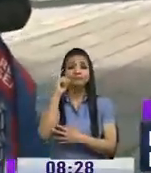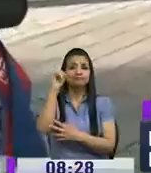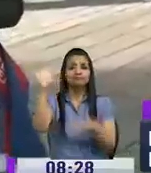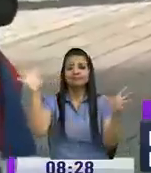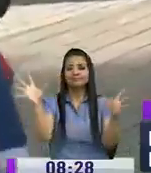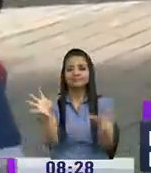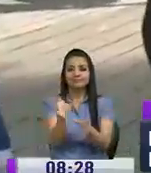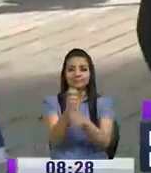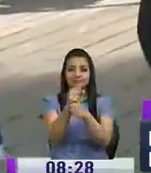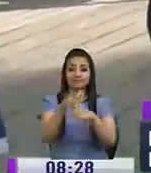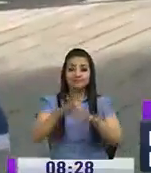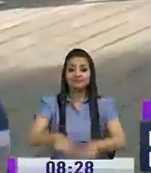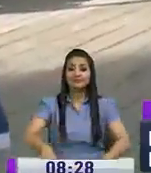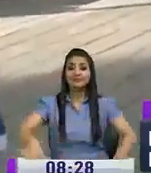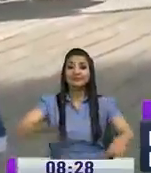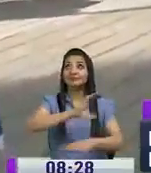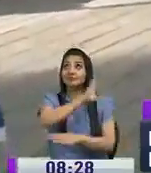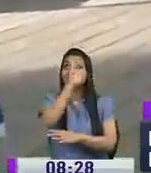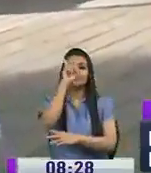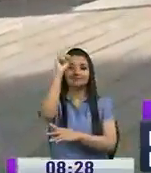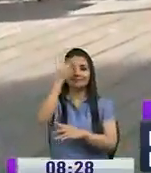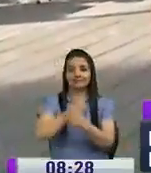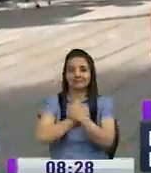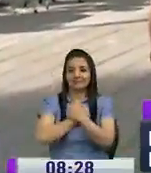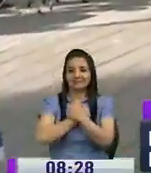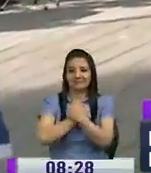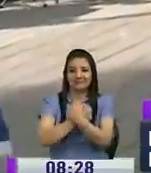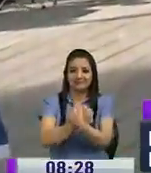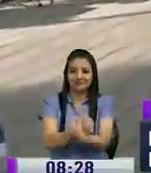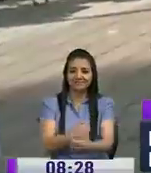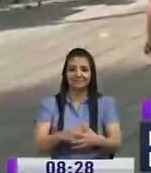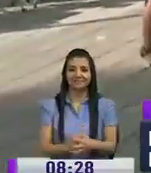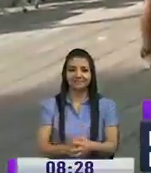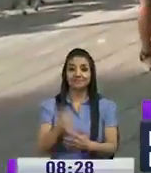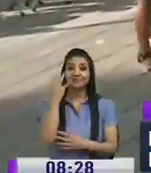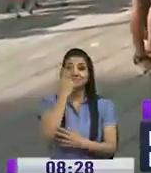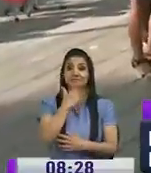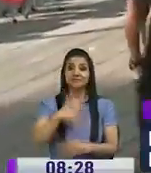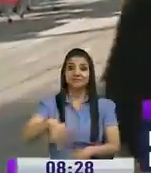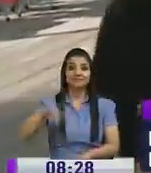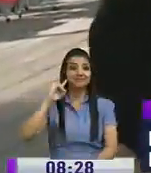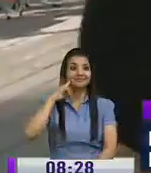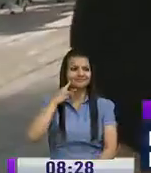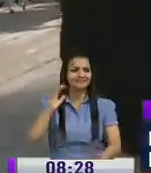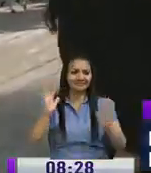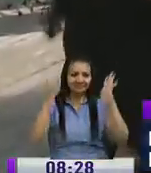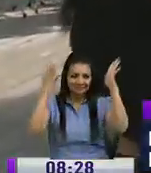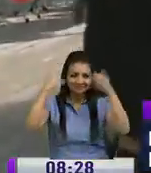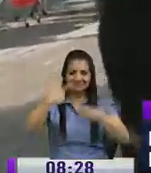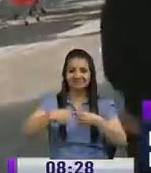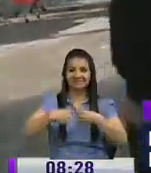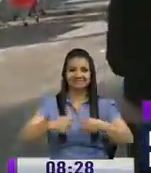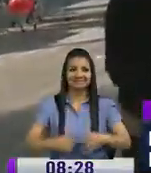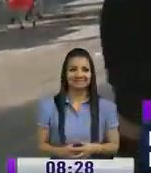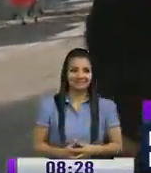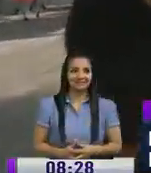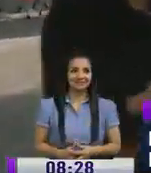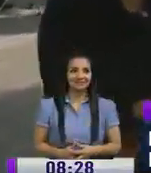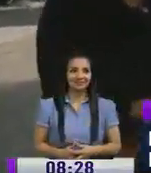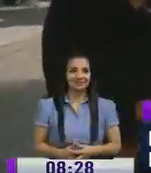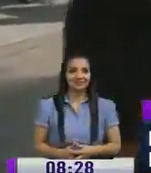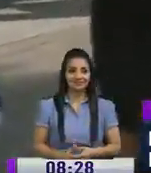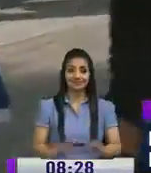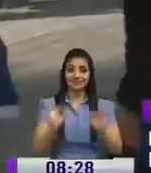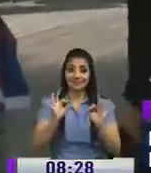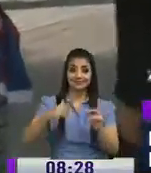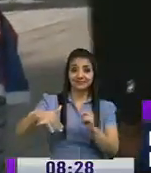un sueño, bajo este mi cielo amado. ¡De vida, Quito! Bueno, aquí ya está el